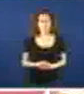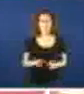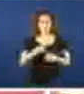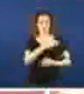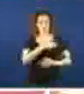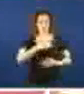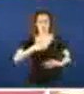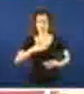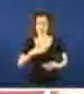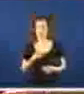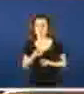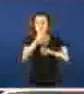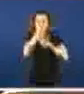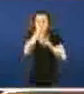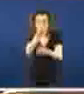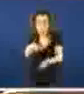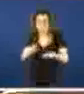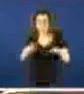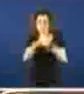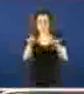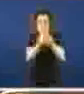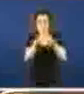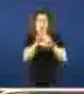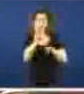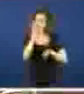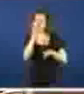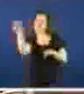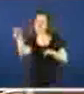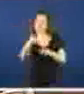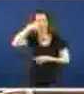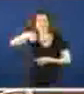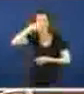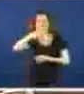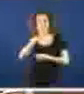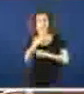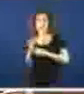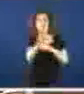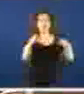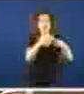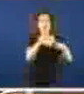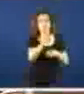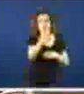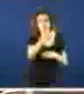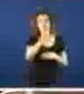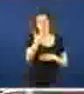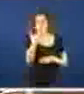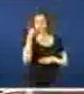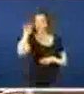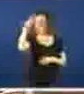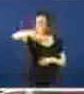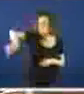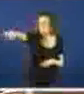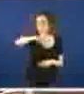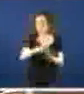Eu quero intervir para facer miñas as palabras que acaba de expresar o portavoz da Alternativa Galega de Esquerda. Creo que vostede se